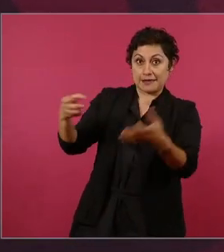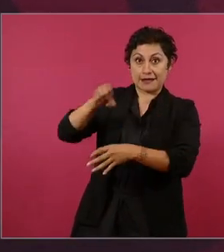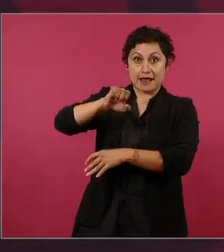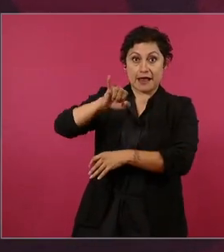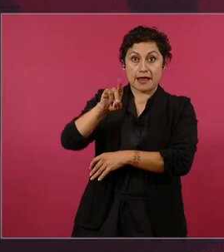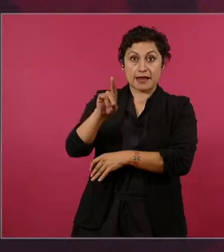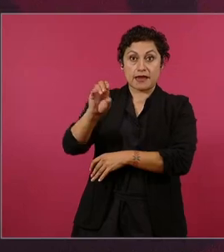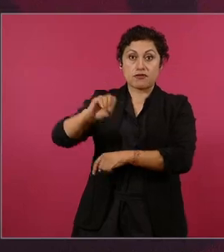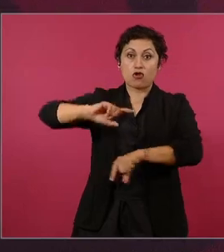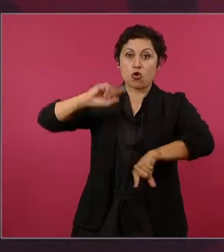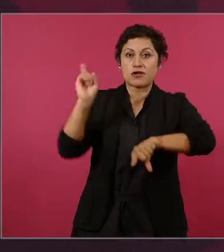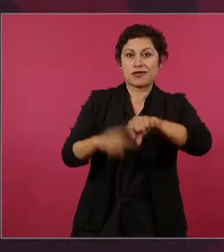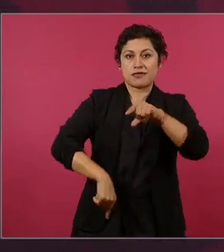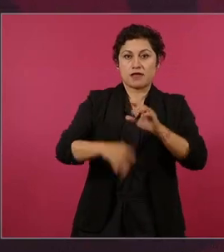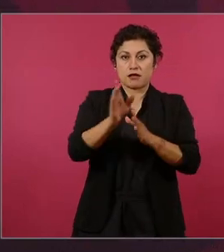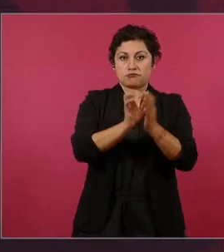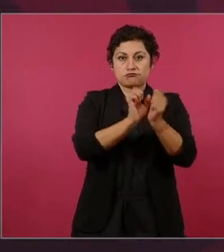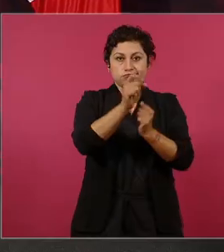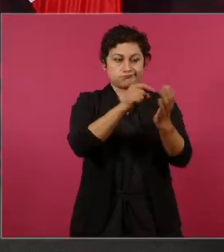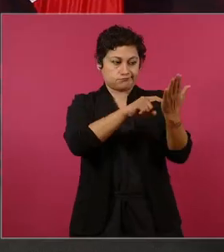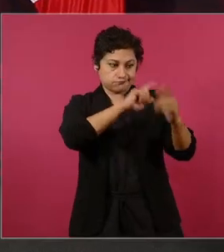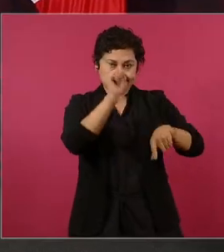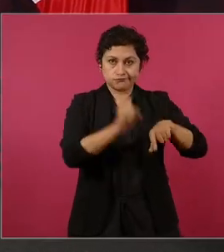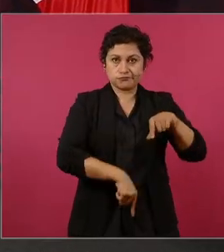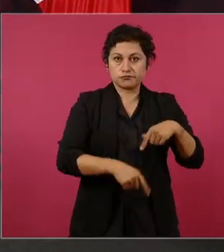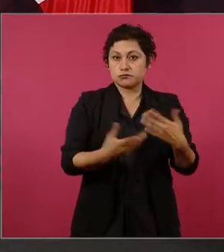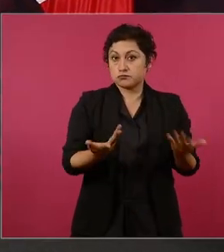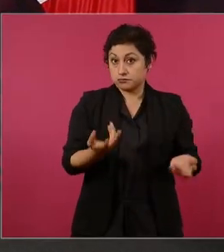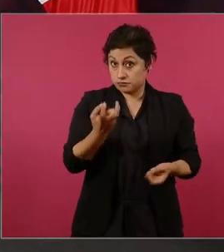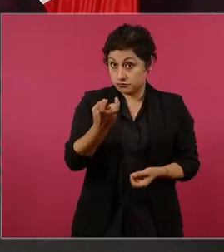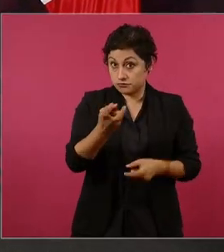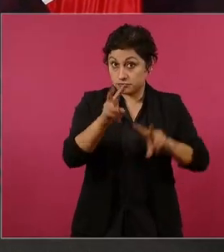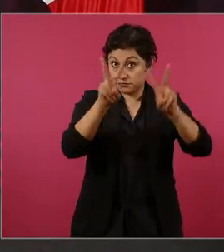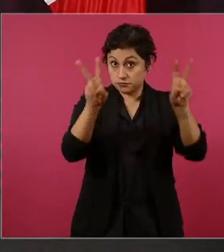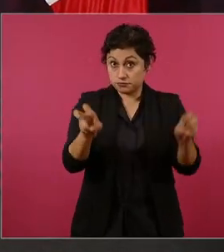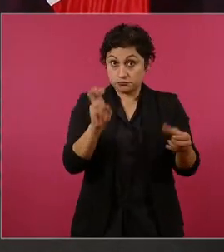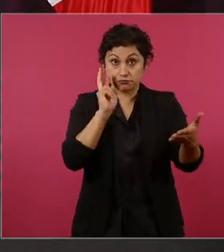Eso debería de revisarse, sobre todo